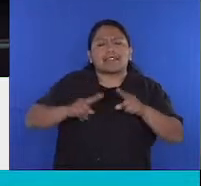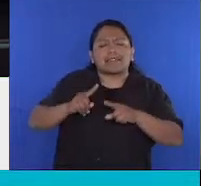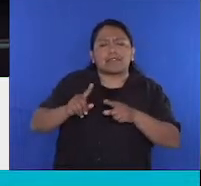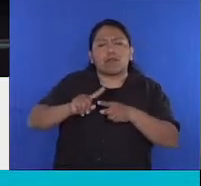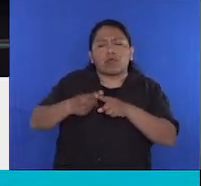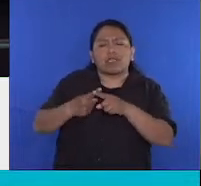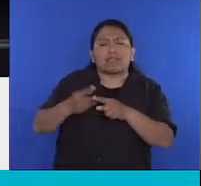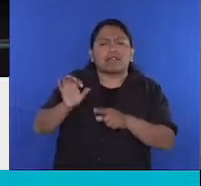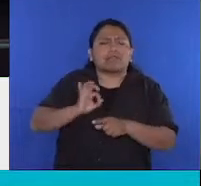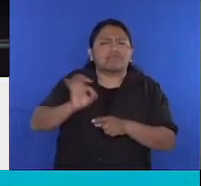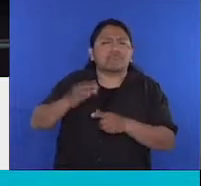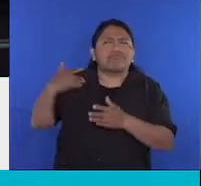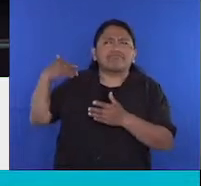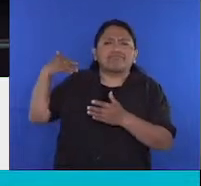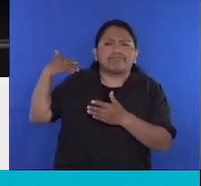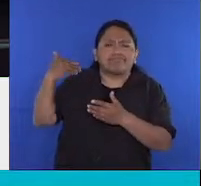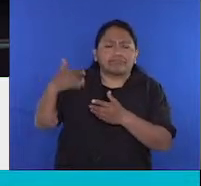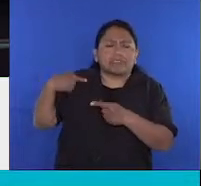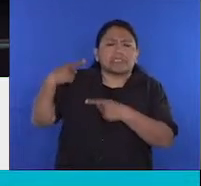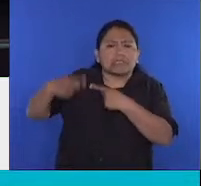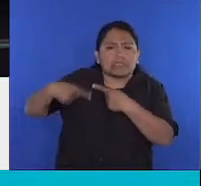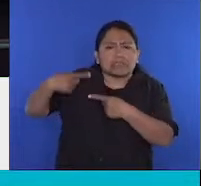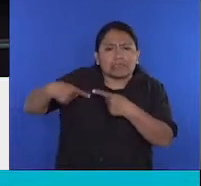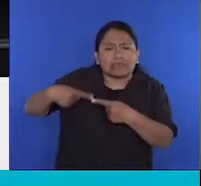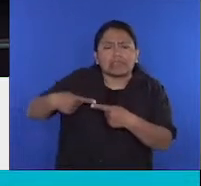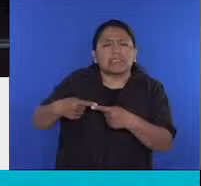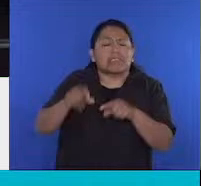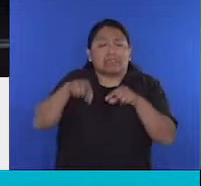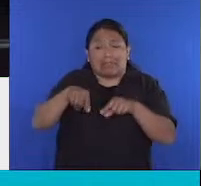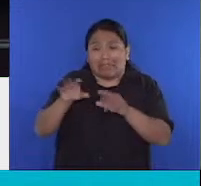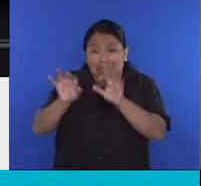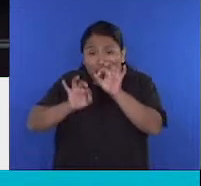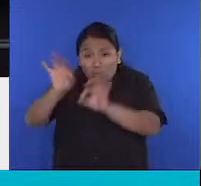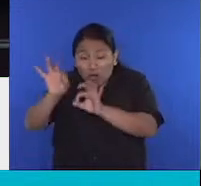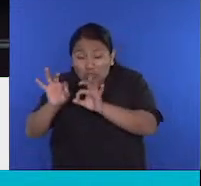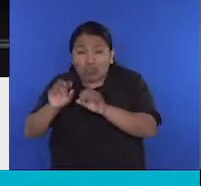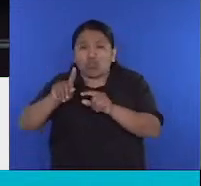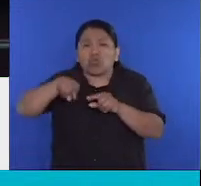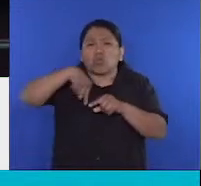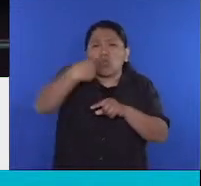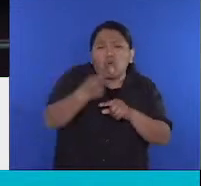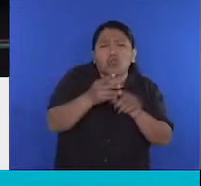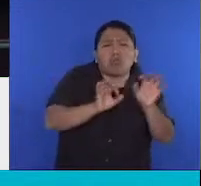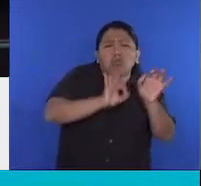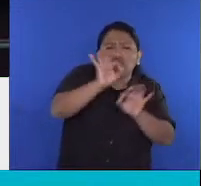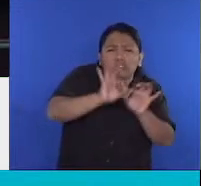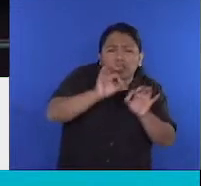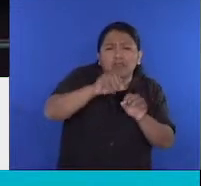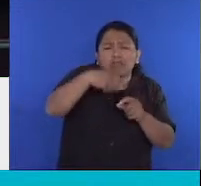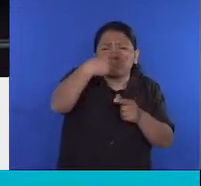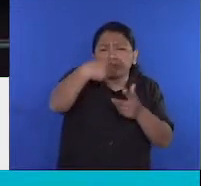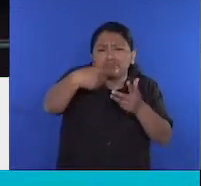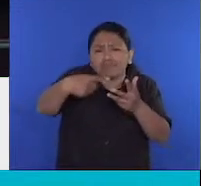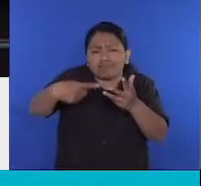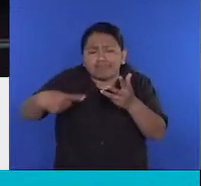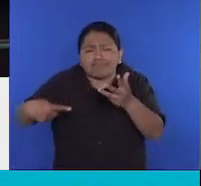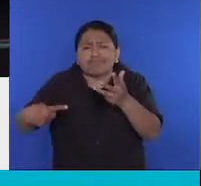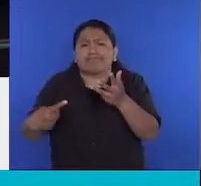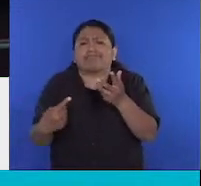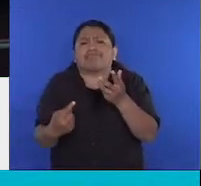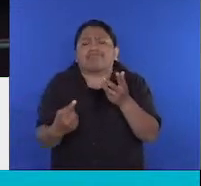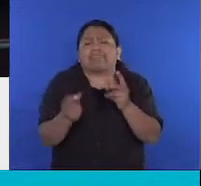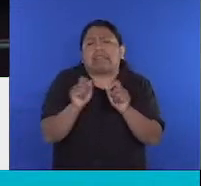se manifiesta no solo en este proyecto, sino en cada uno de los proyectos que surgen, sea del Ejecutivo Nacional o del